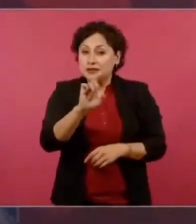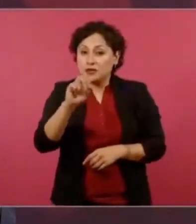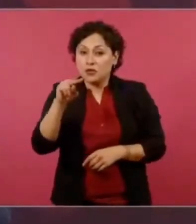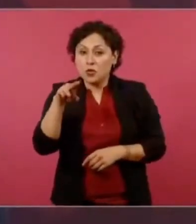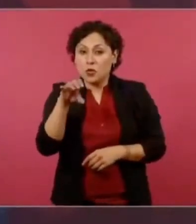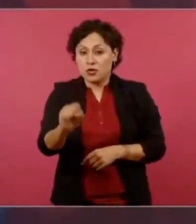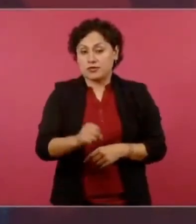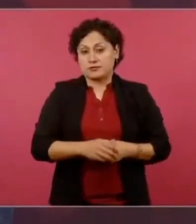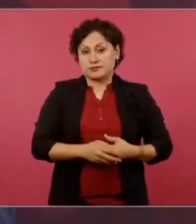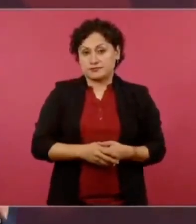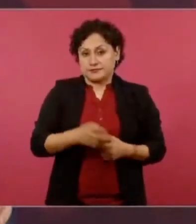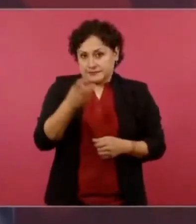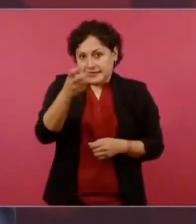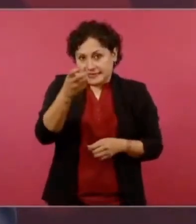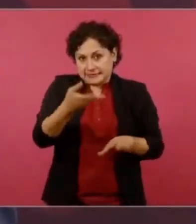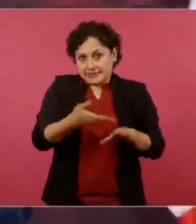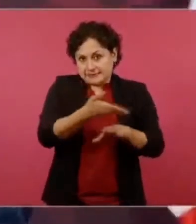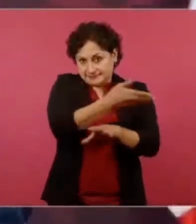En ese entonces